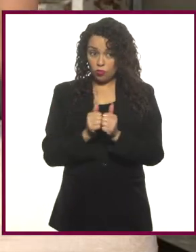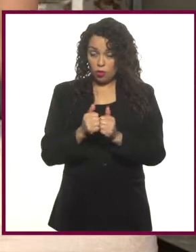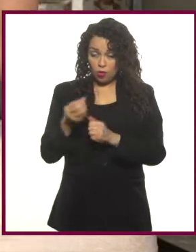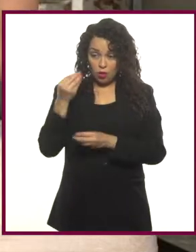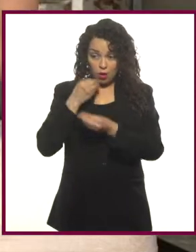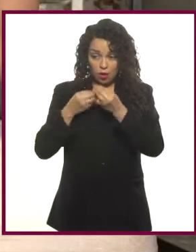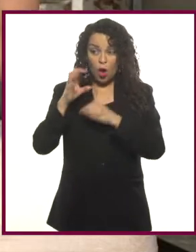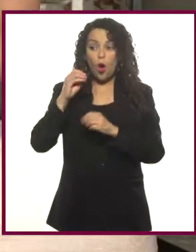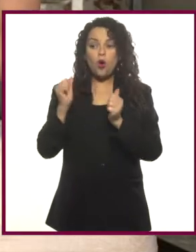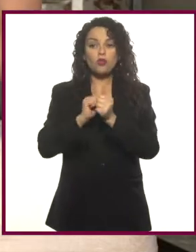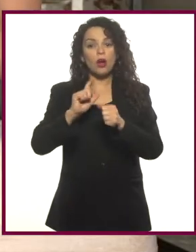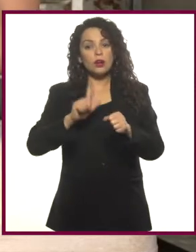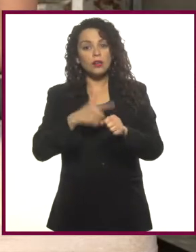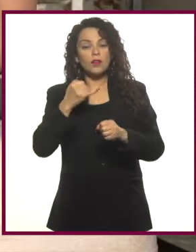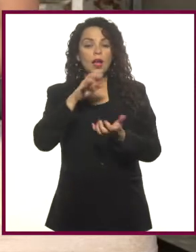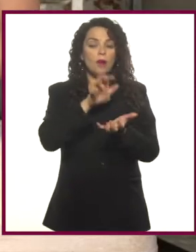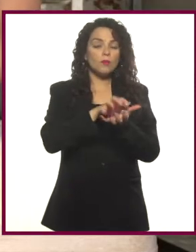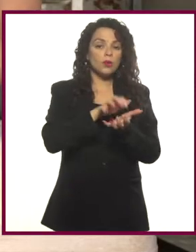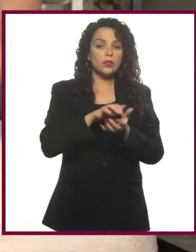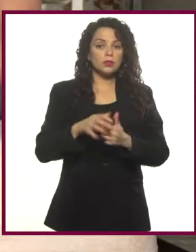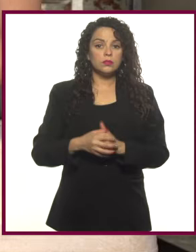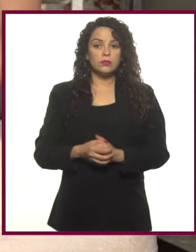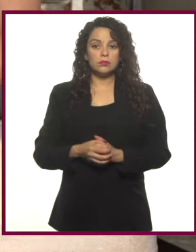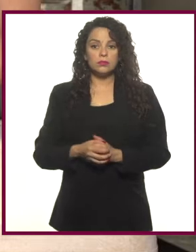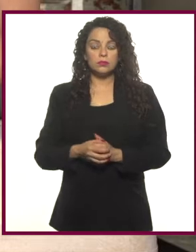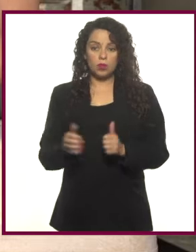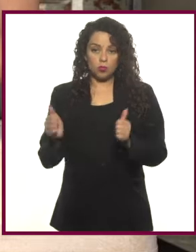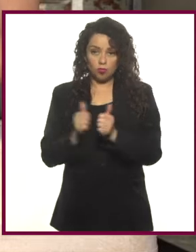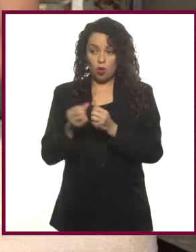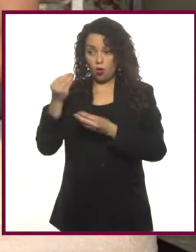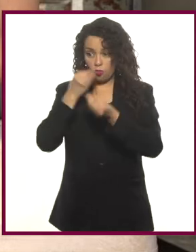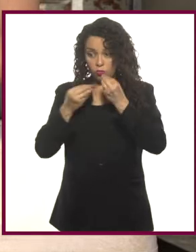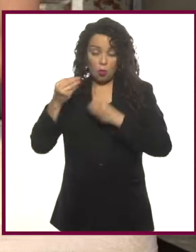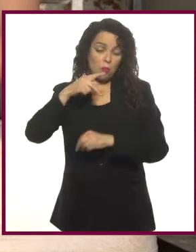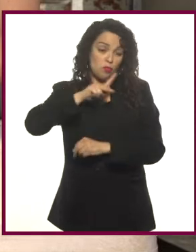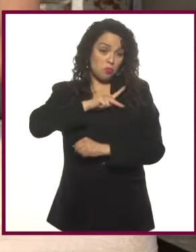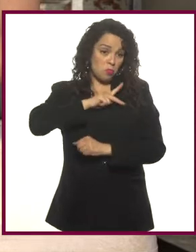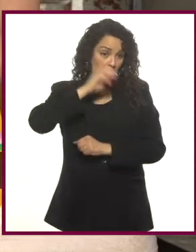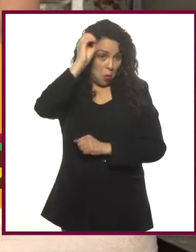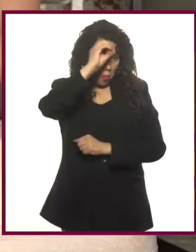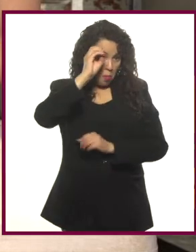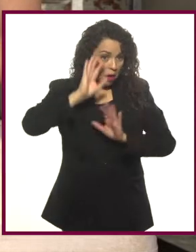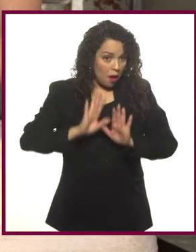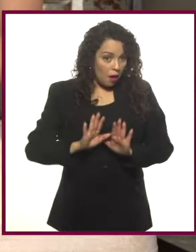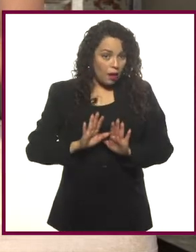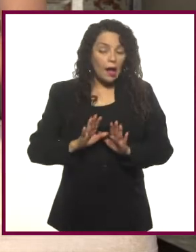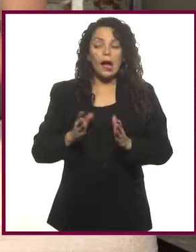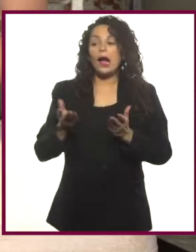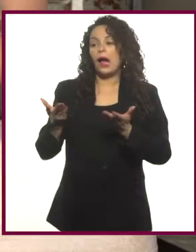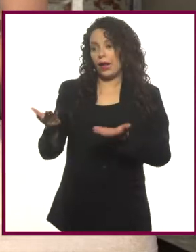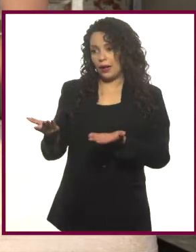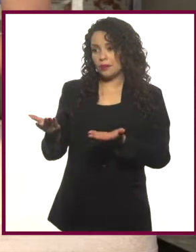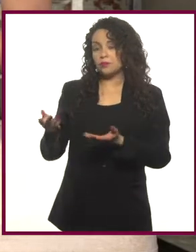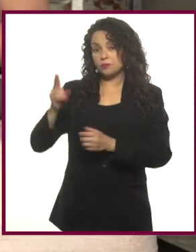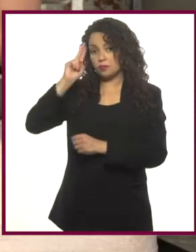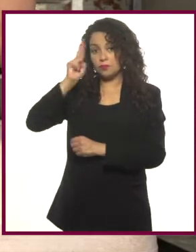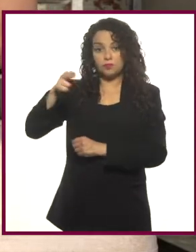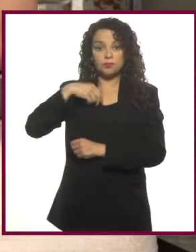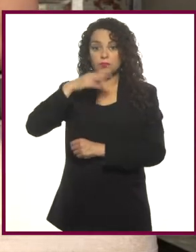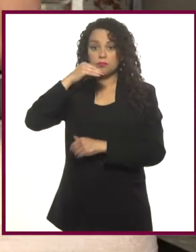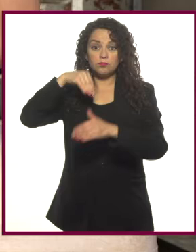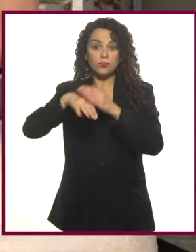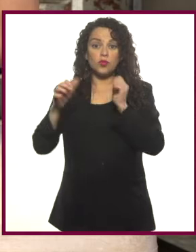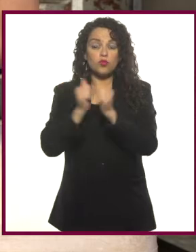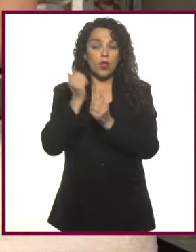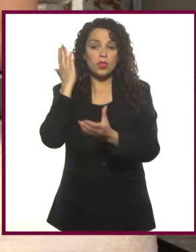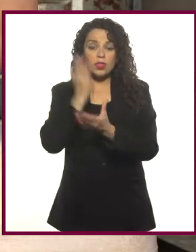¿Con alimentos o con refrescos y hamburguesas? Con alimentos, supongo. Entonces, ¿tampoco puedo entrar